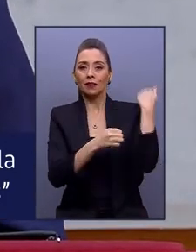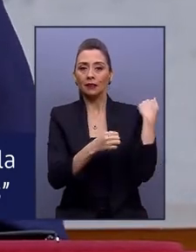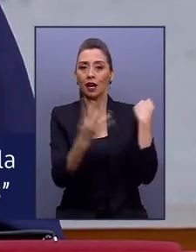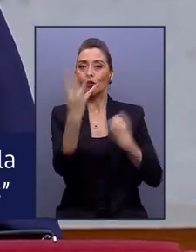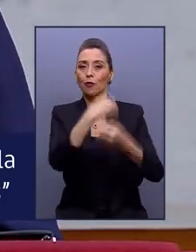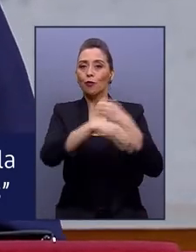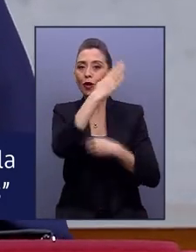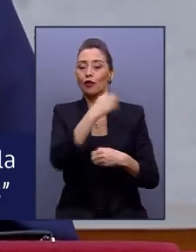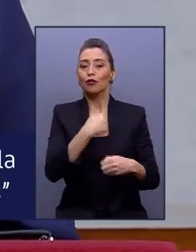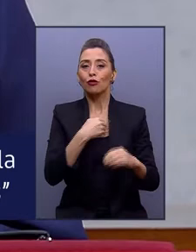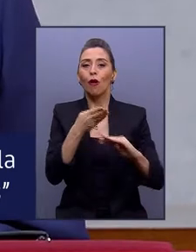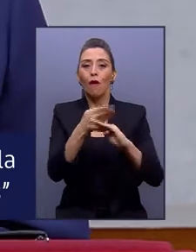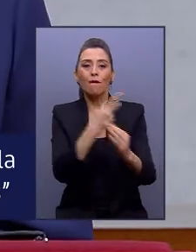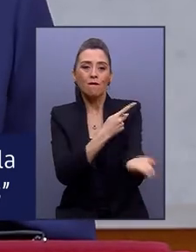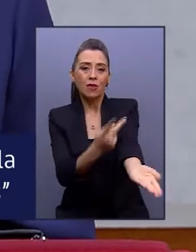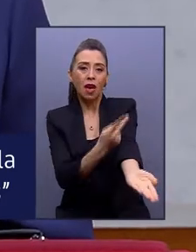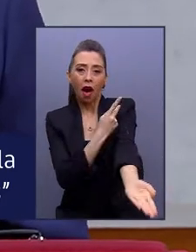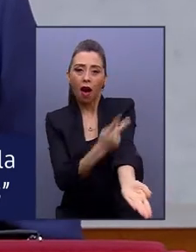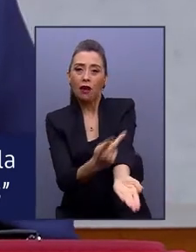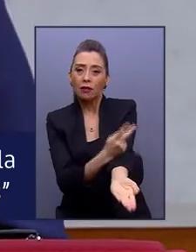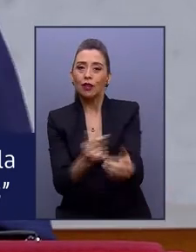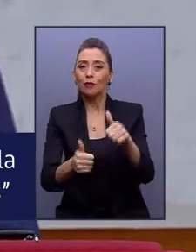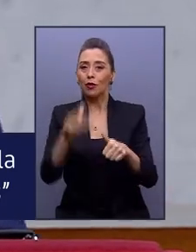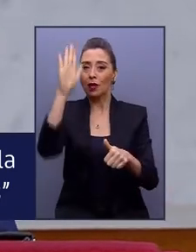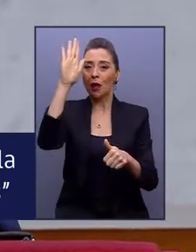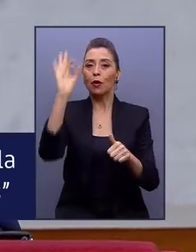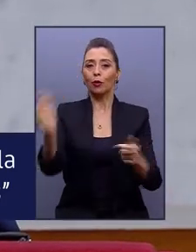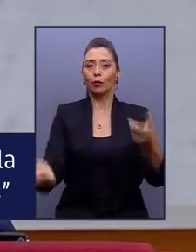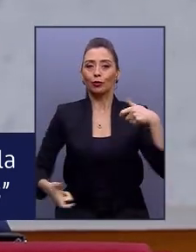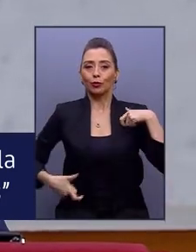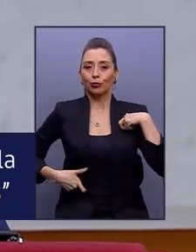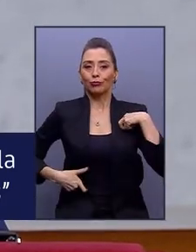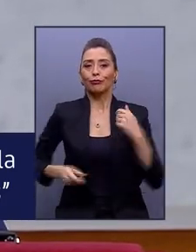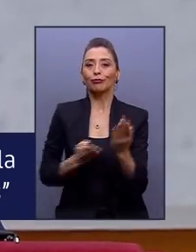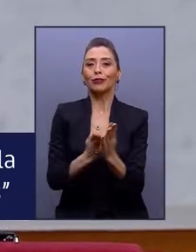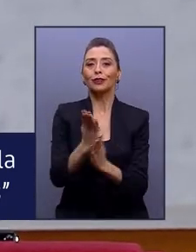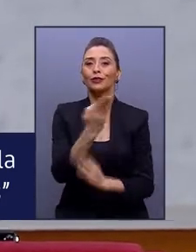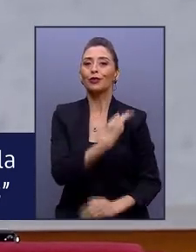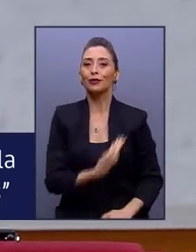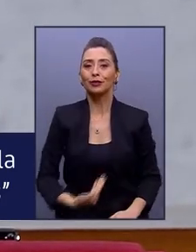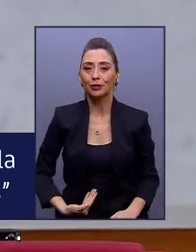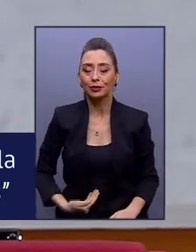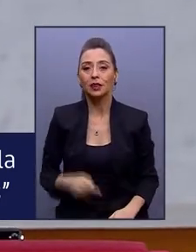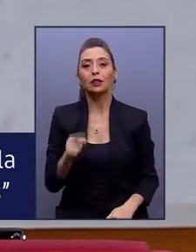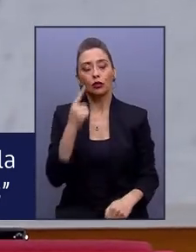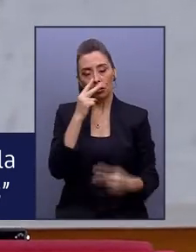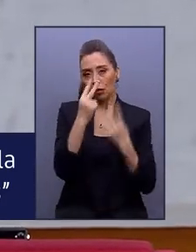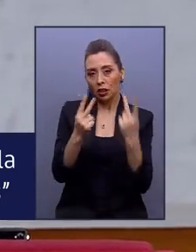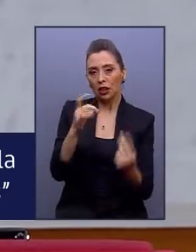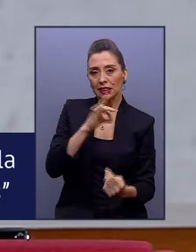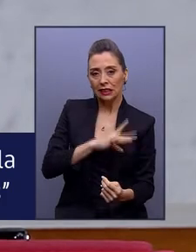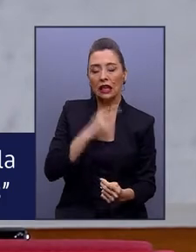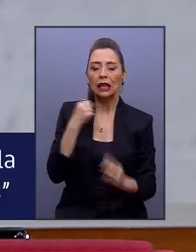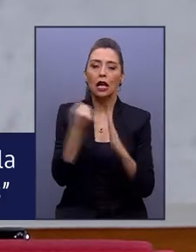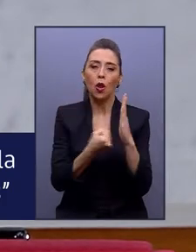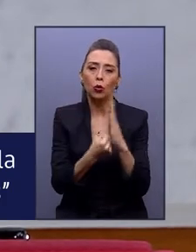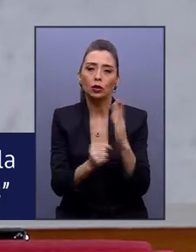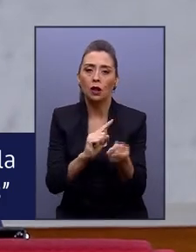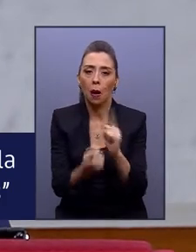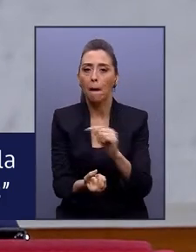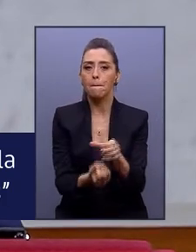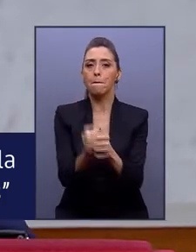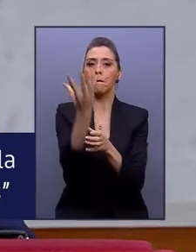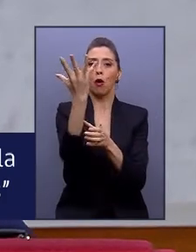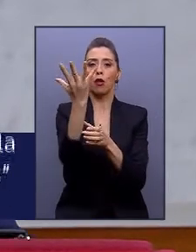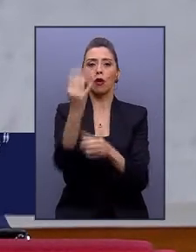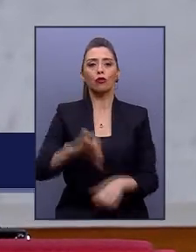país como candidata o cuando mi gobierno comenzaba. Entonces encontré un Chile que luchaba por ser moderno,